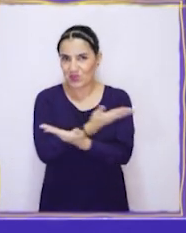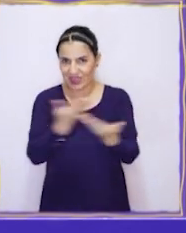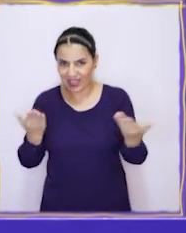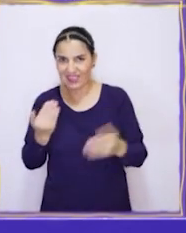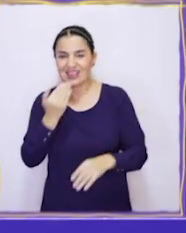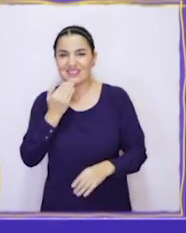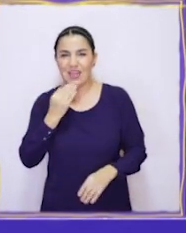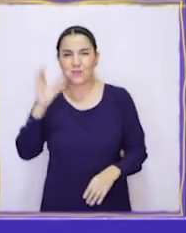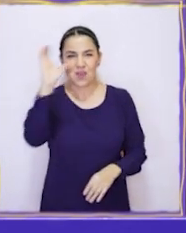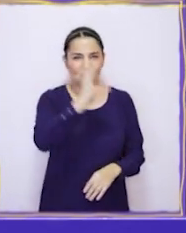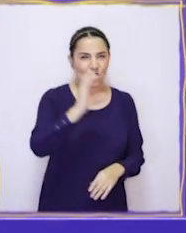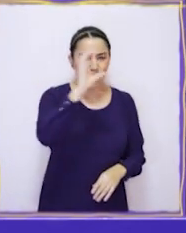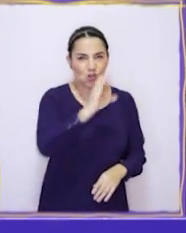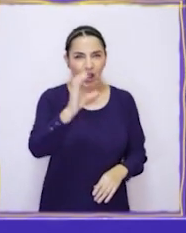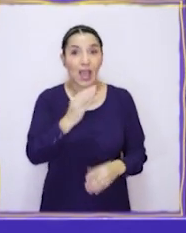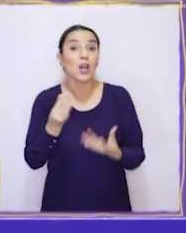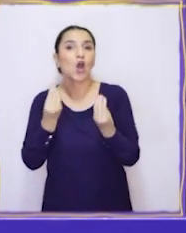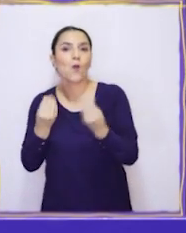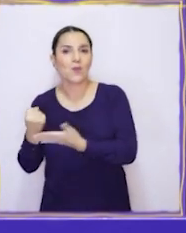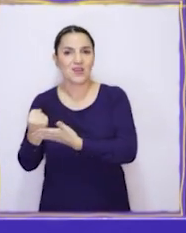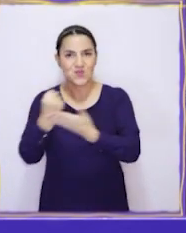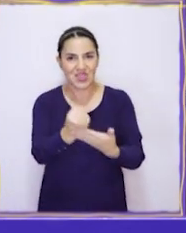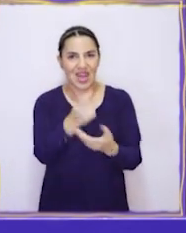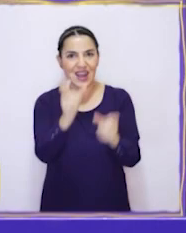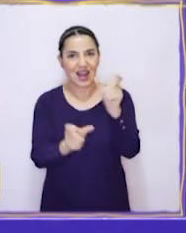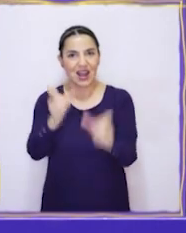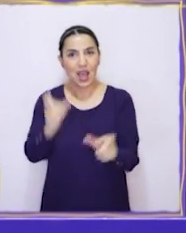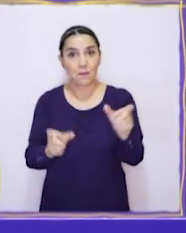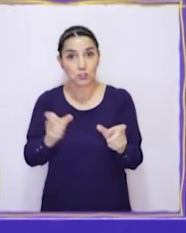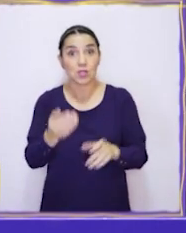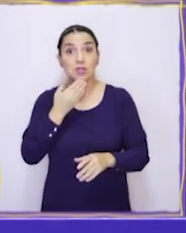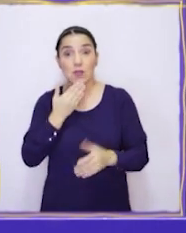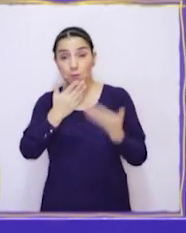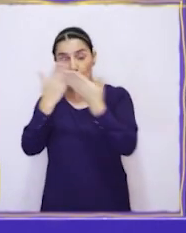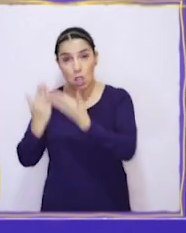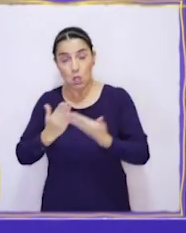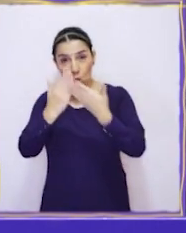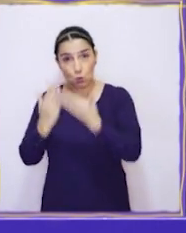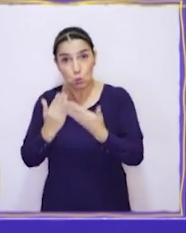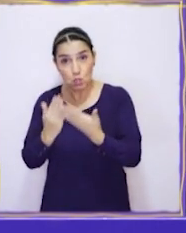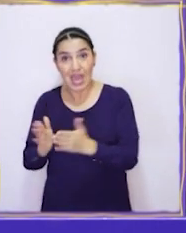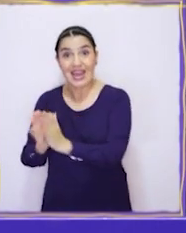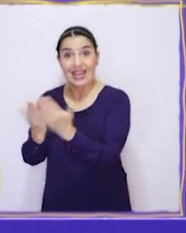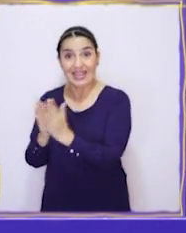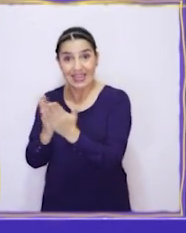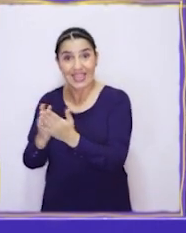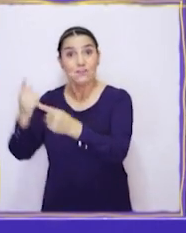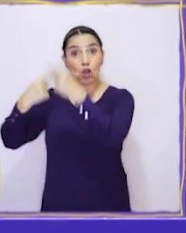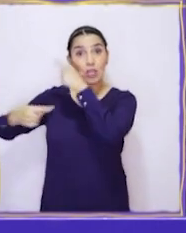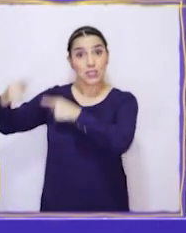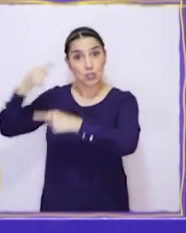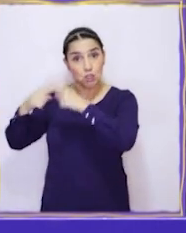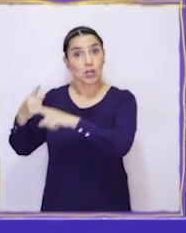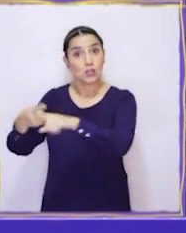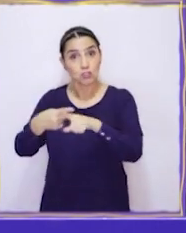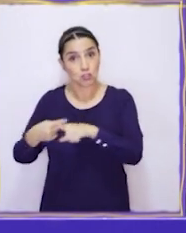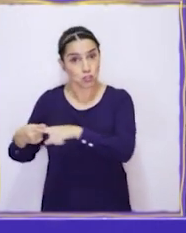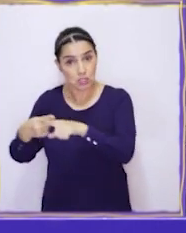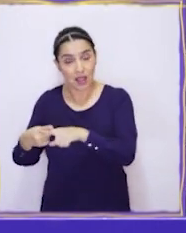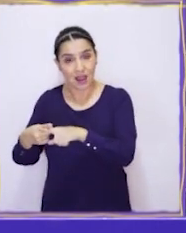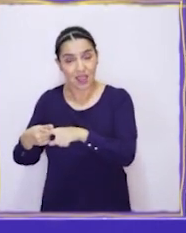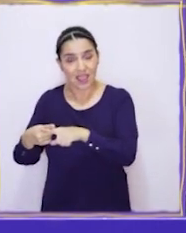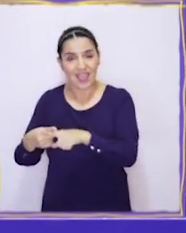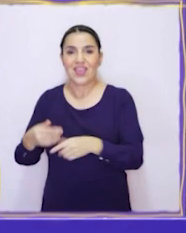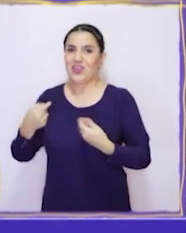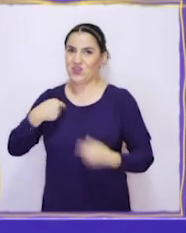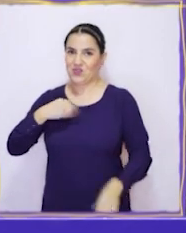también pueden buscar más formas de ayudar a su comunidad y repasar estas materias en su libro de Historia y Ciencias Sociales.